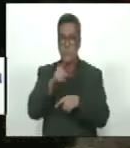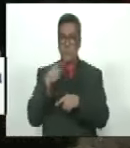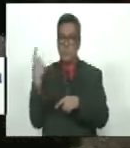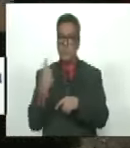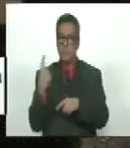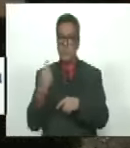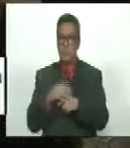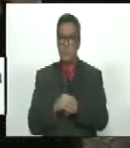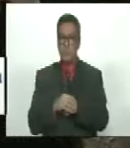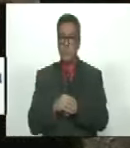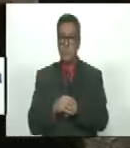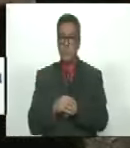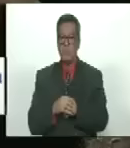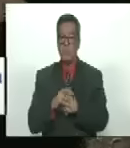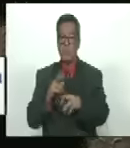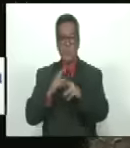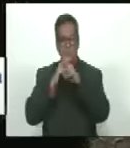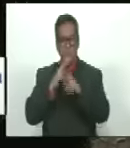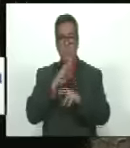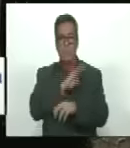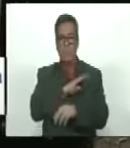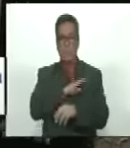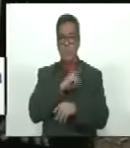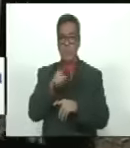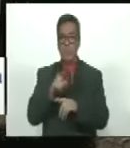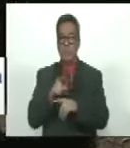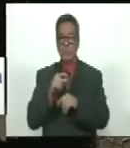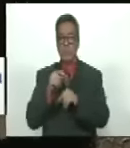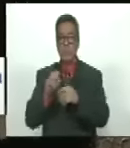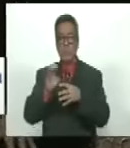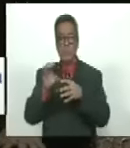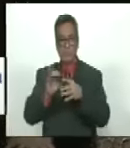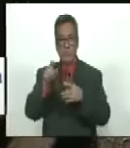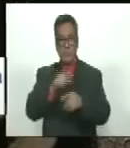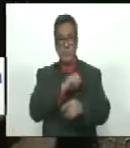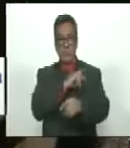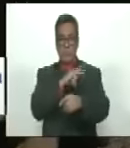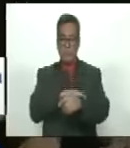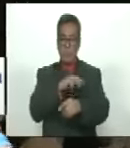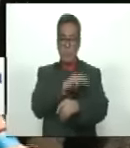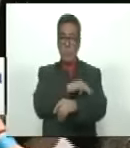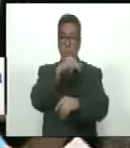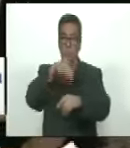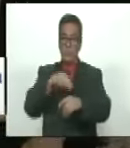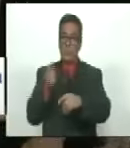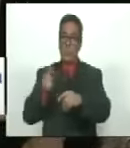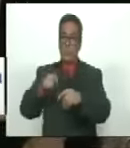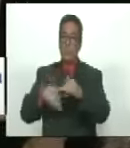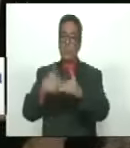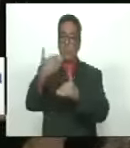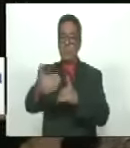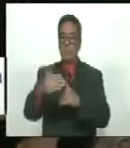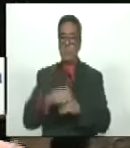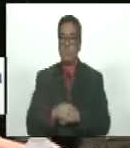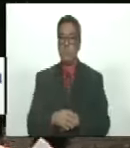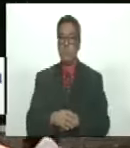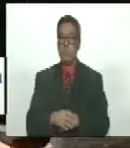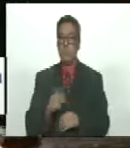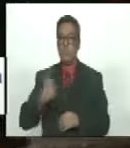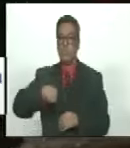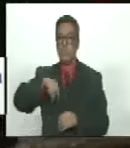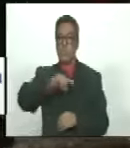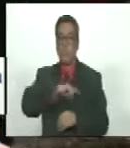solo y responderse a uno mismo sobre la ética y la moral. Va más allá.